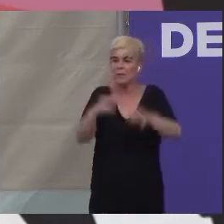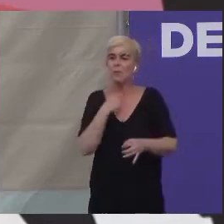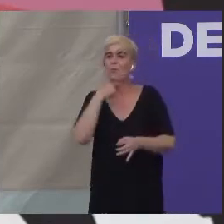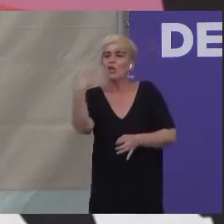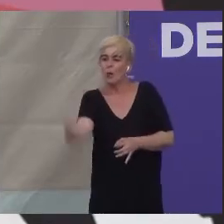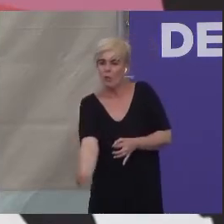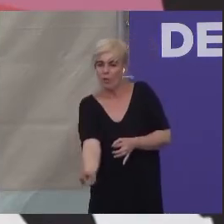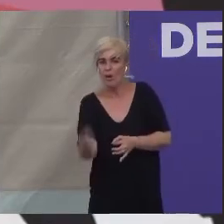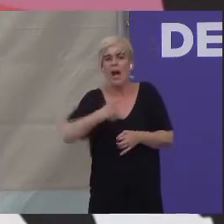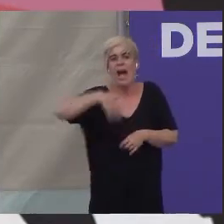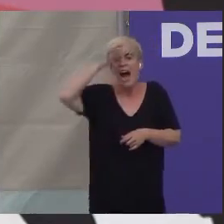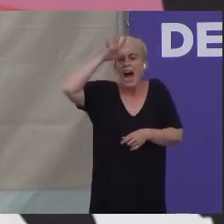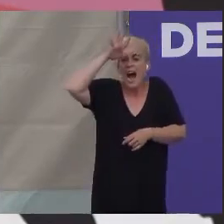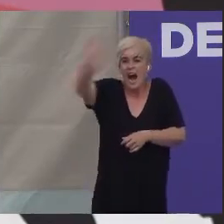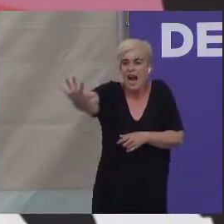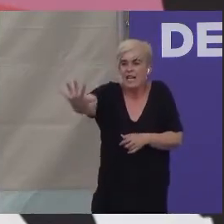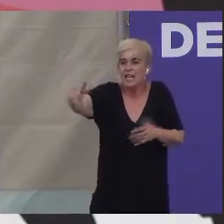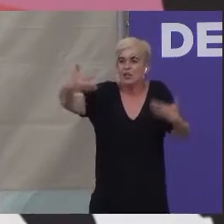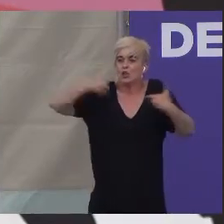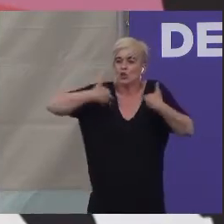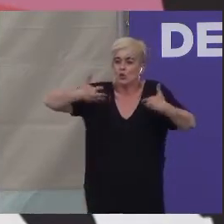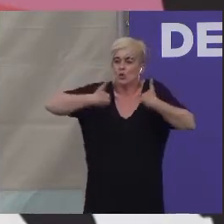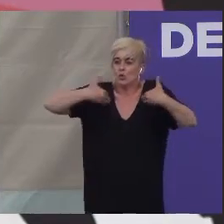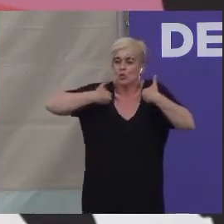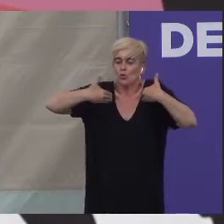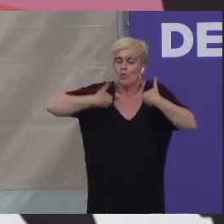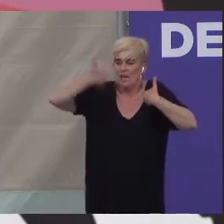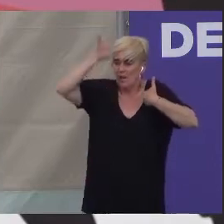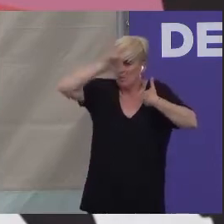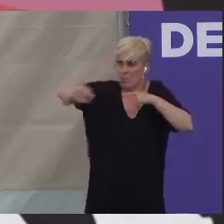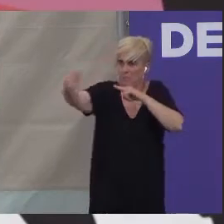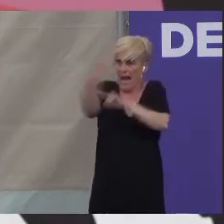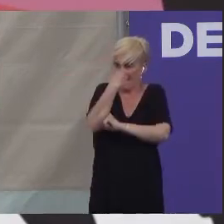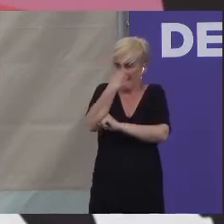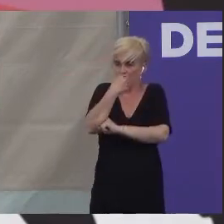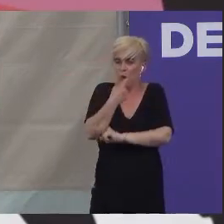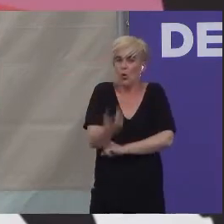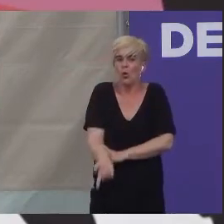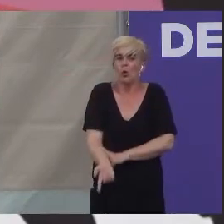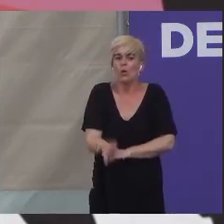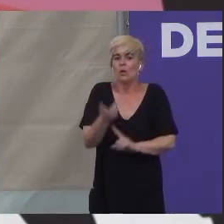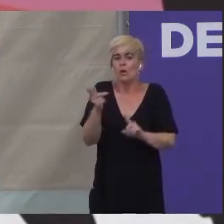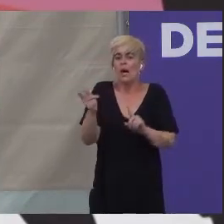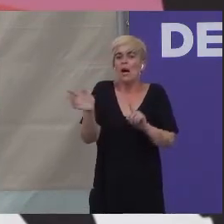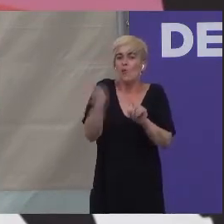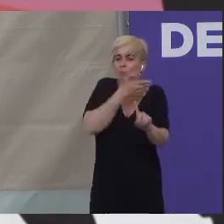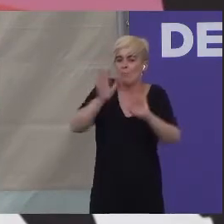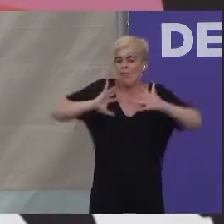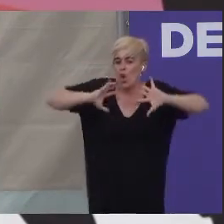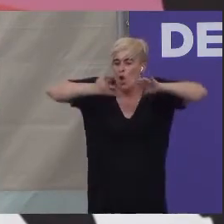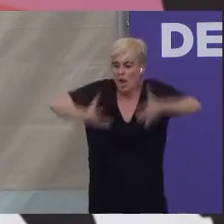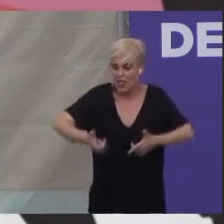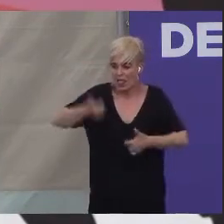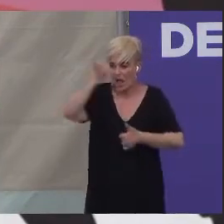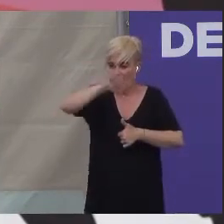portavocías, hartas de sufrir micromachismos, hartas también de violencias machistas, y